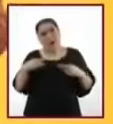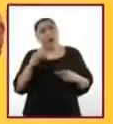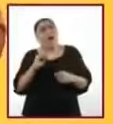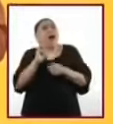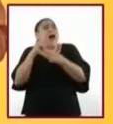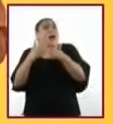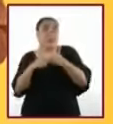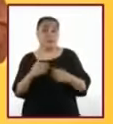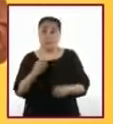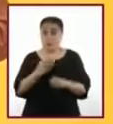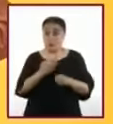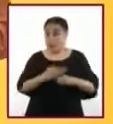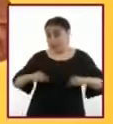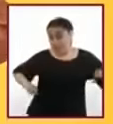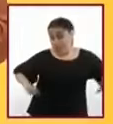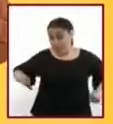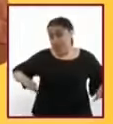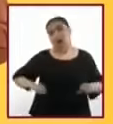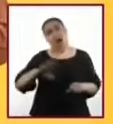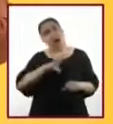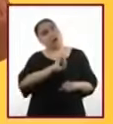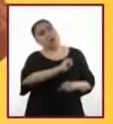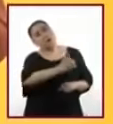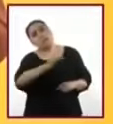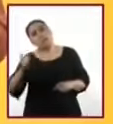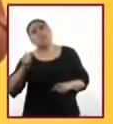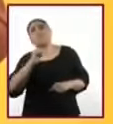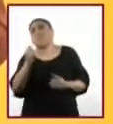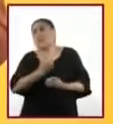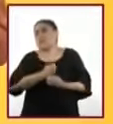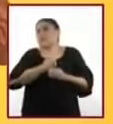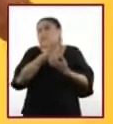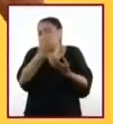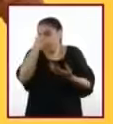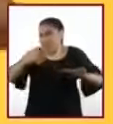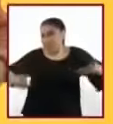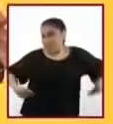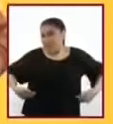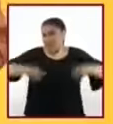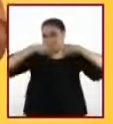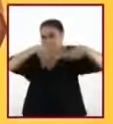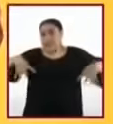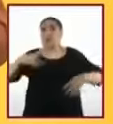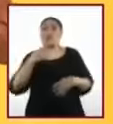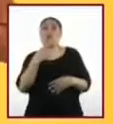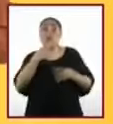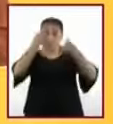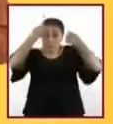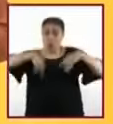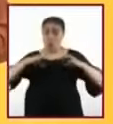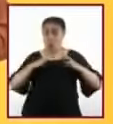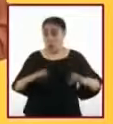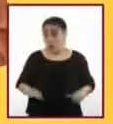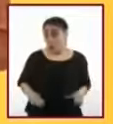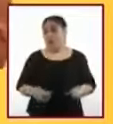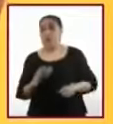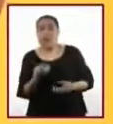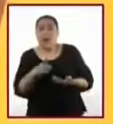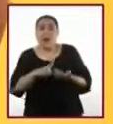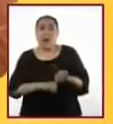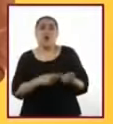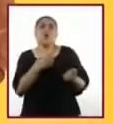esta actividad podremos explorar otros recursos expresivos del teatro que dan apoyo al uso del cuerpo y que parten de los principios plásticos